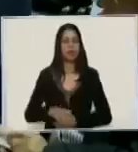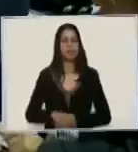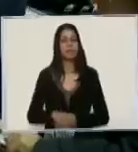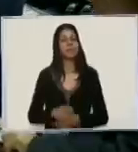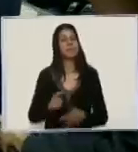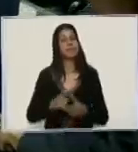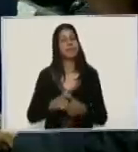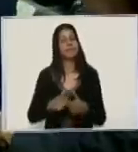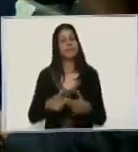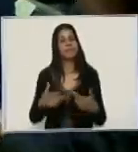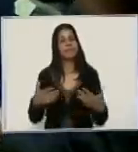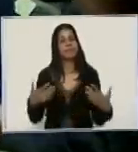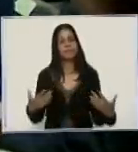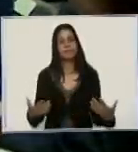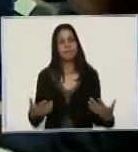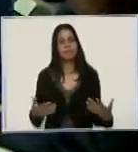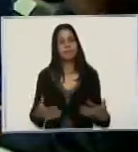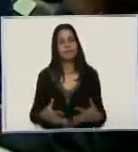Entonces,